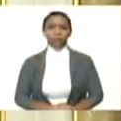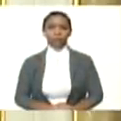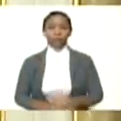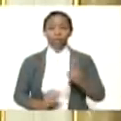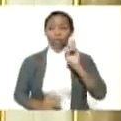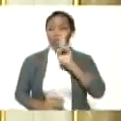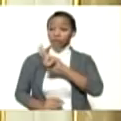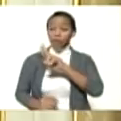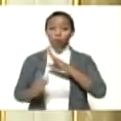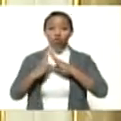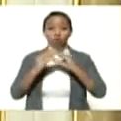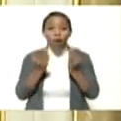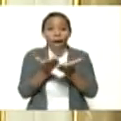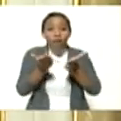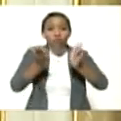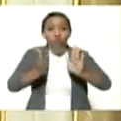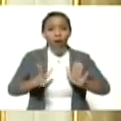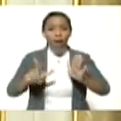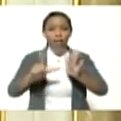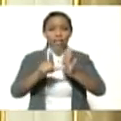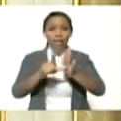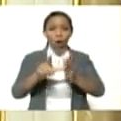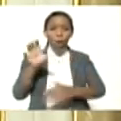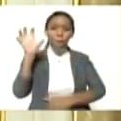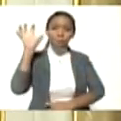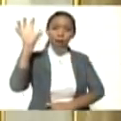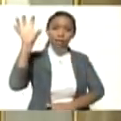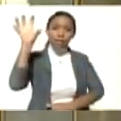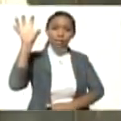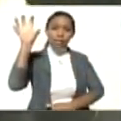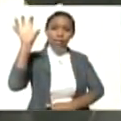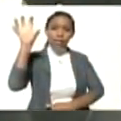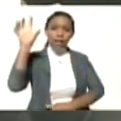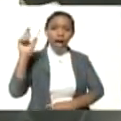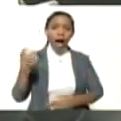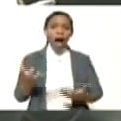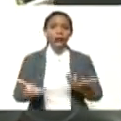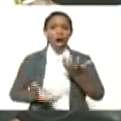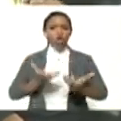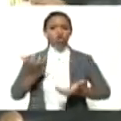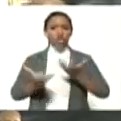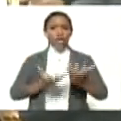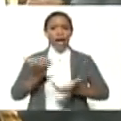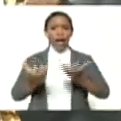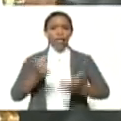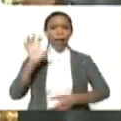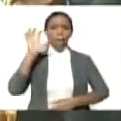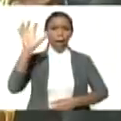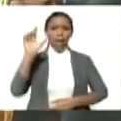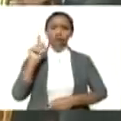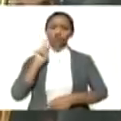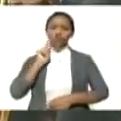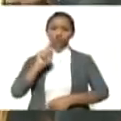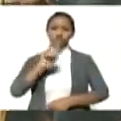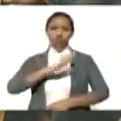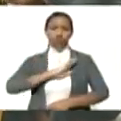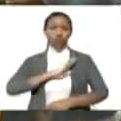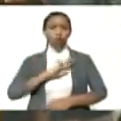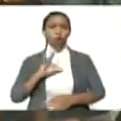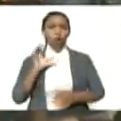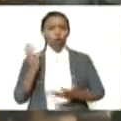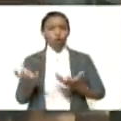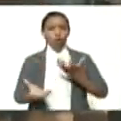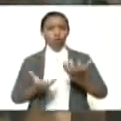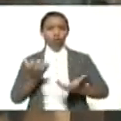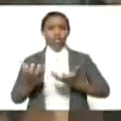Vimos en todas las escuelas y liceos del país a las cocineras de la patria, sus cocineras,